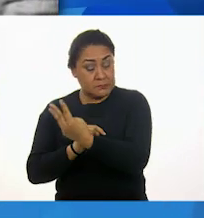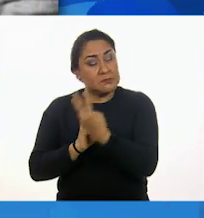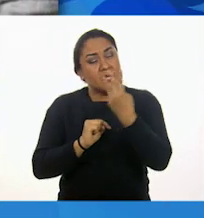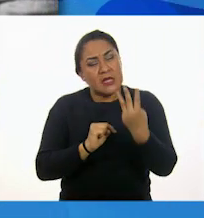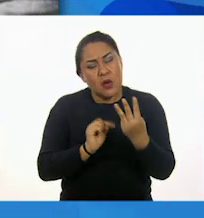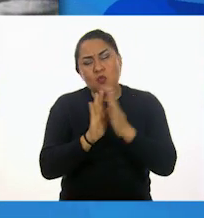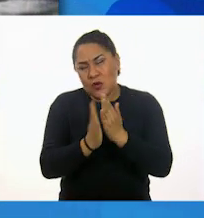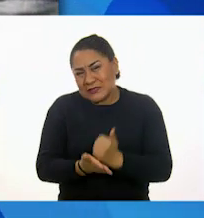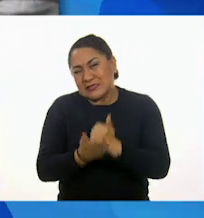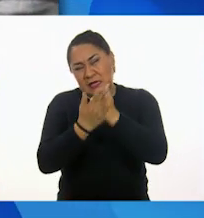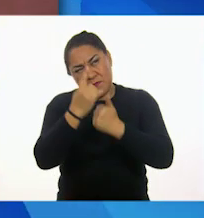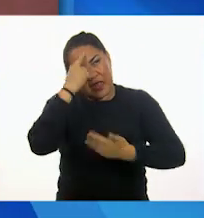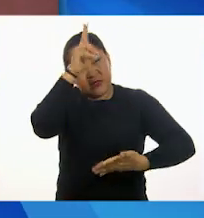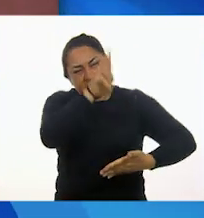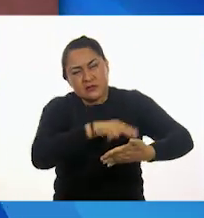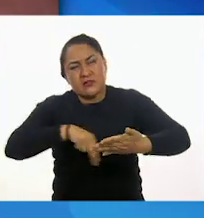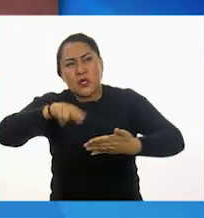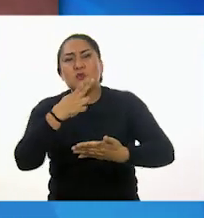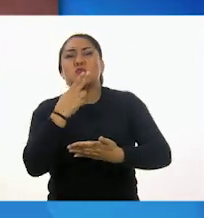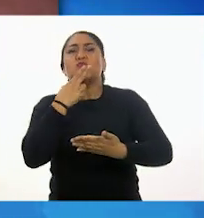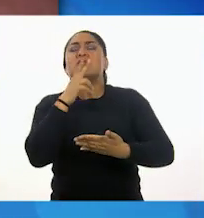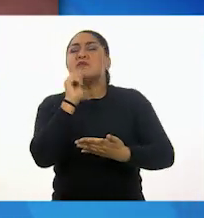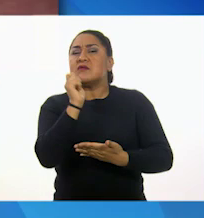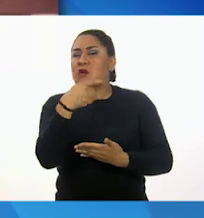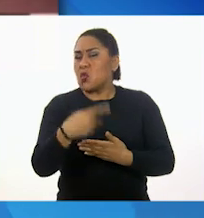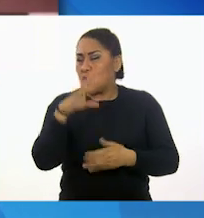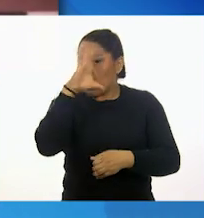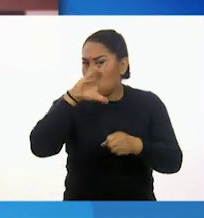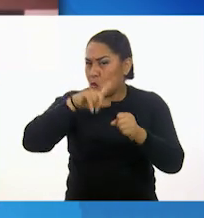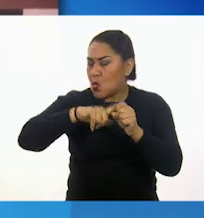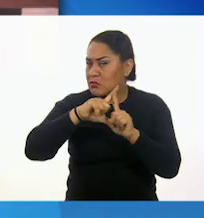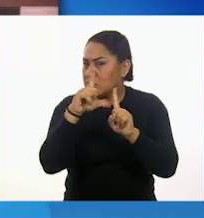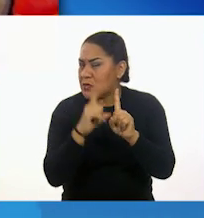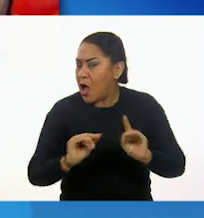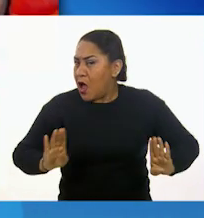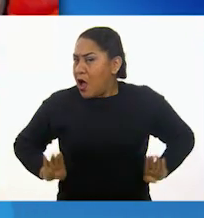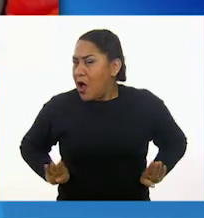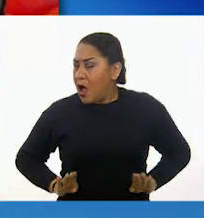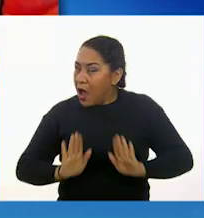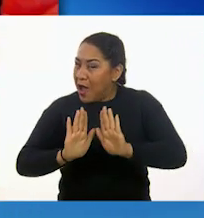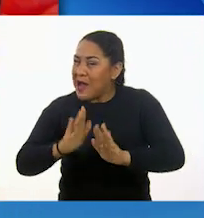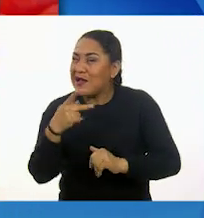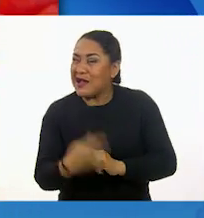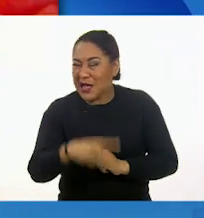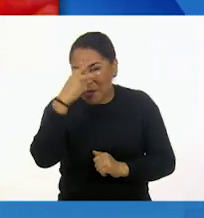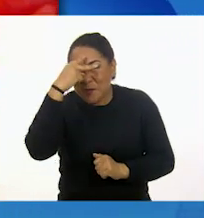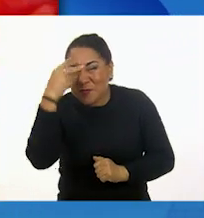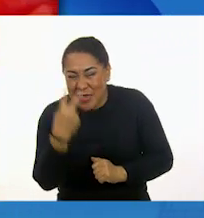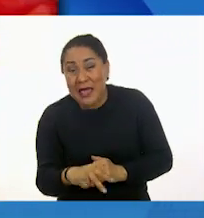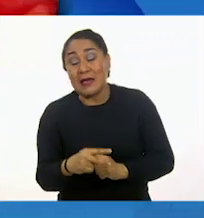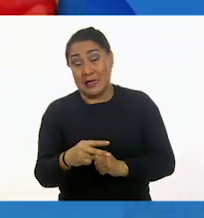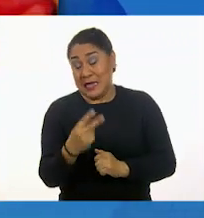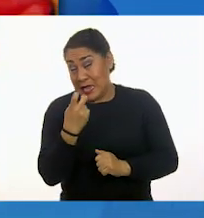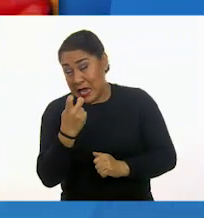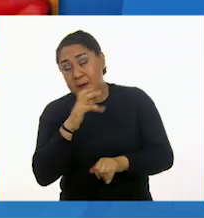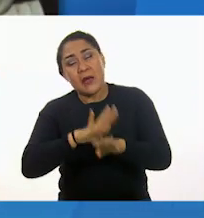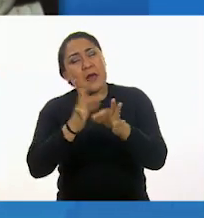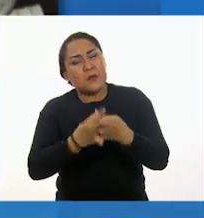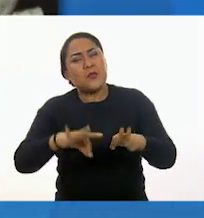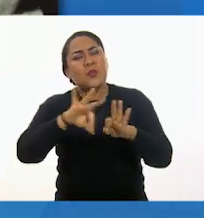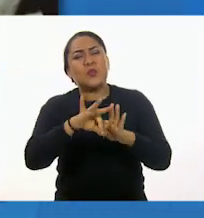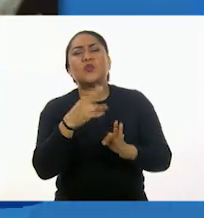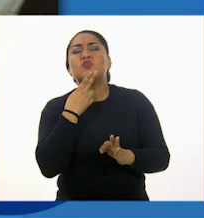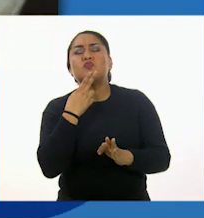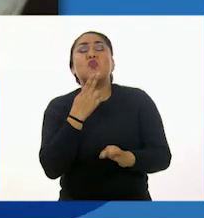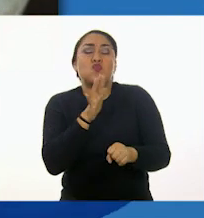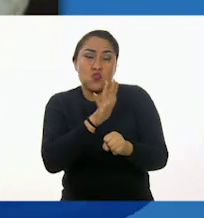movimiento pretendía rescatar la cultura nacional, la cultura que nos identifica como mexicanos, y uno de los objetivos